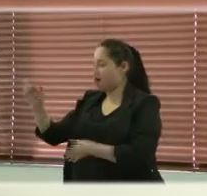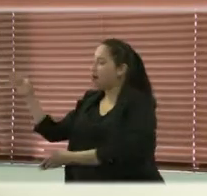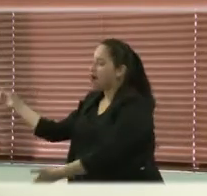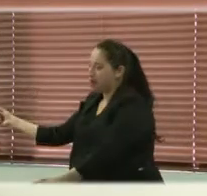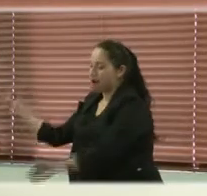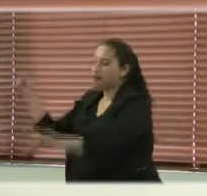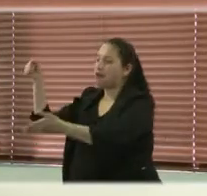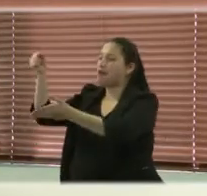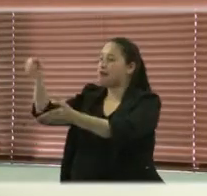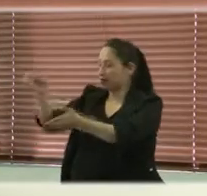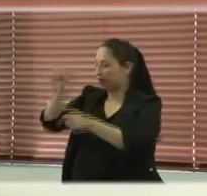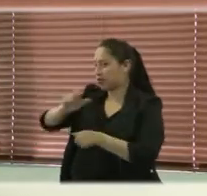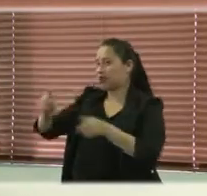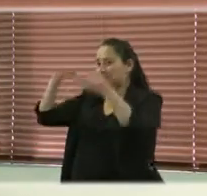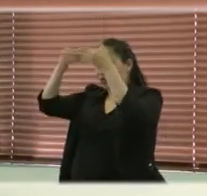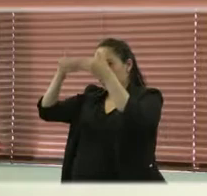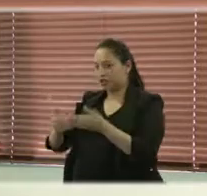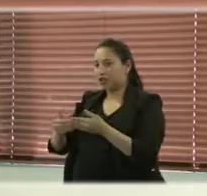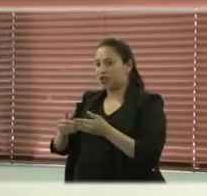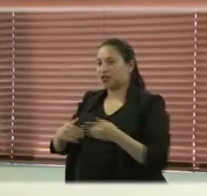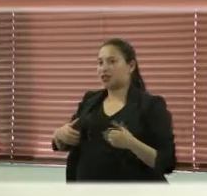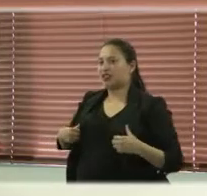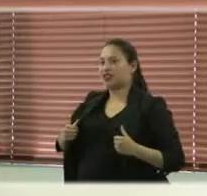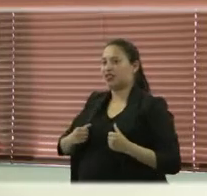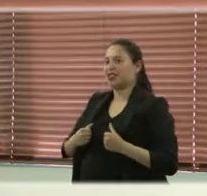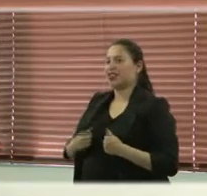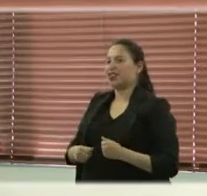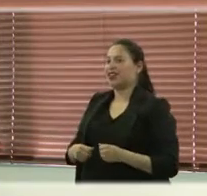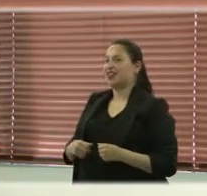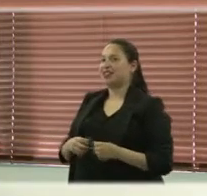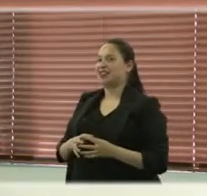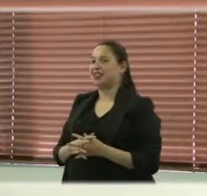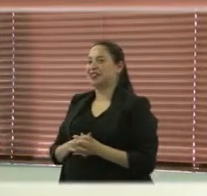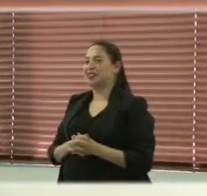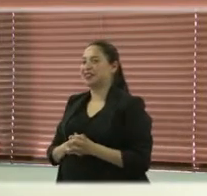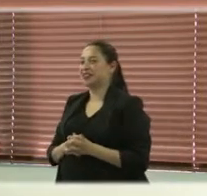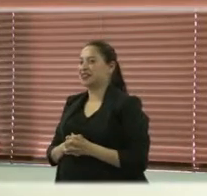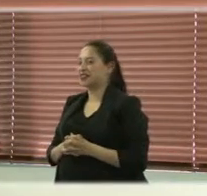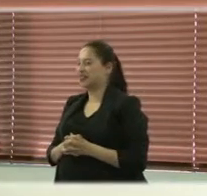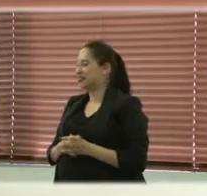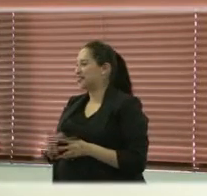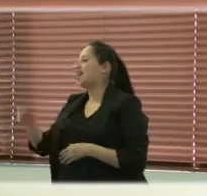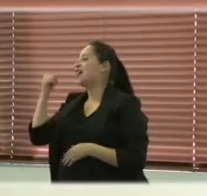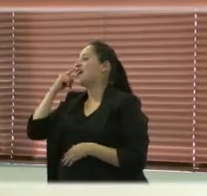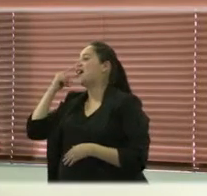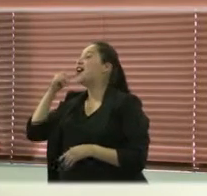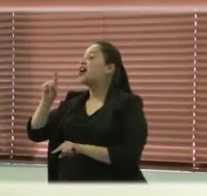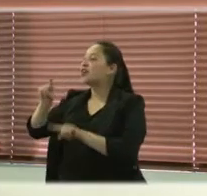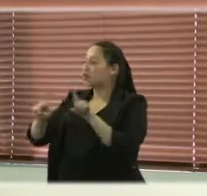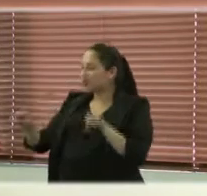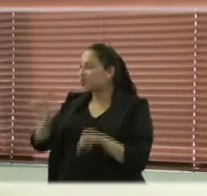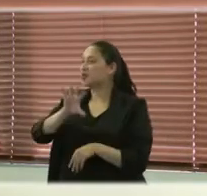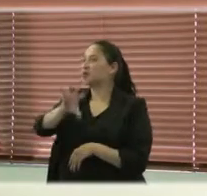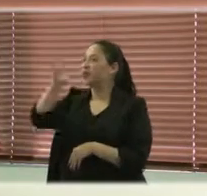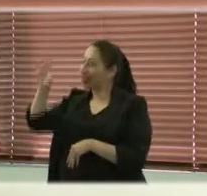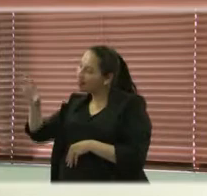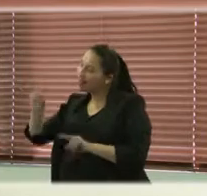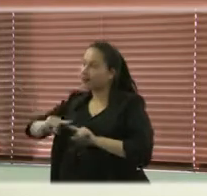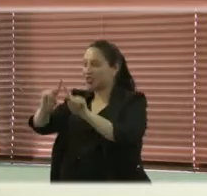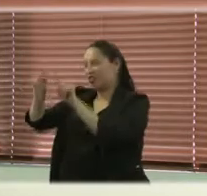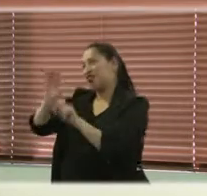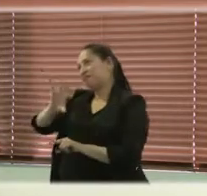discapacidad algunas otras también de otros países de otras partes del mundo pero